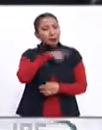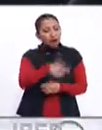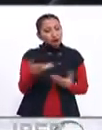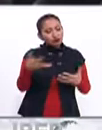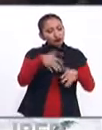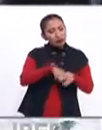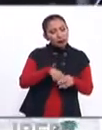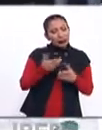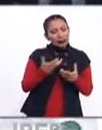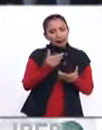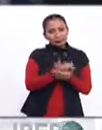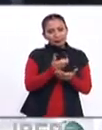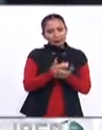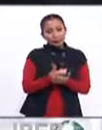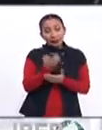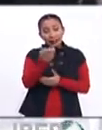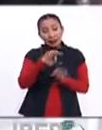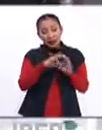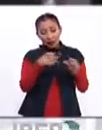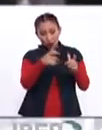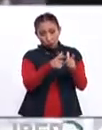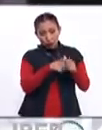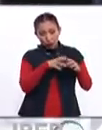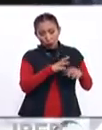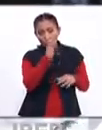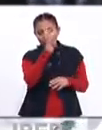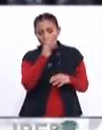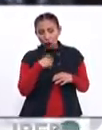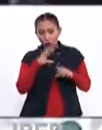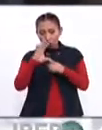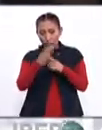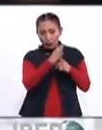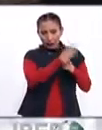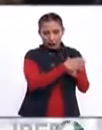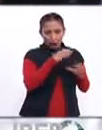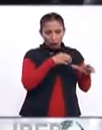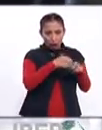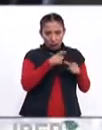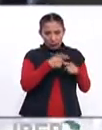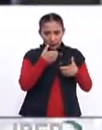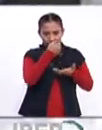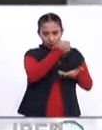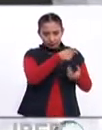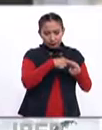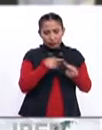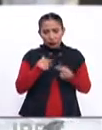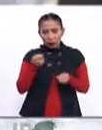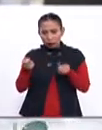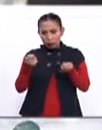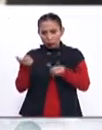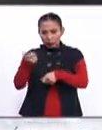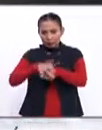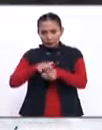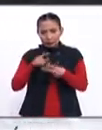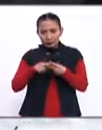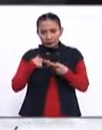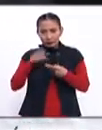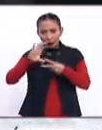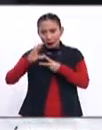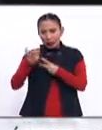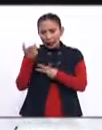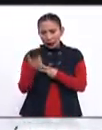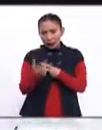la integración económica. Este mecanismo está formado por 4 comités: de comercio e inversión, de manejo y administración, el